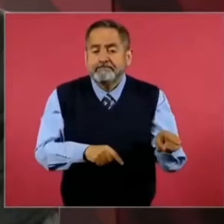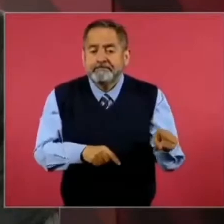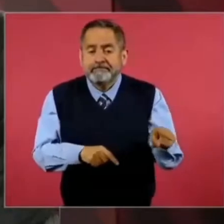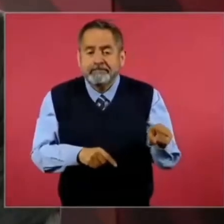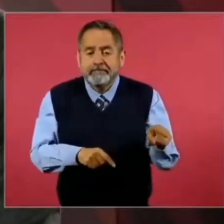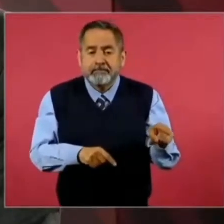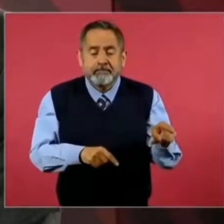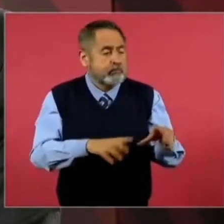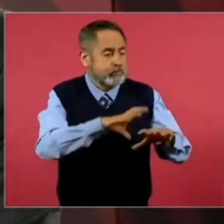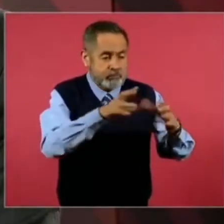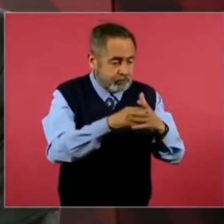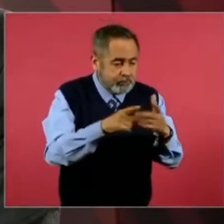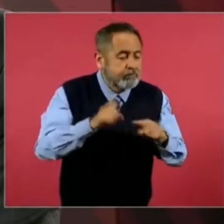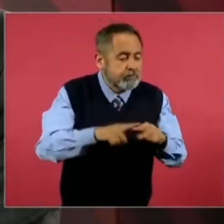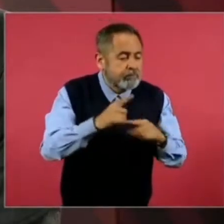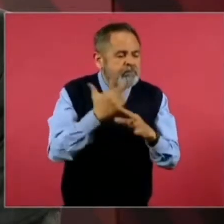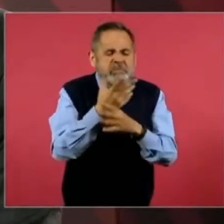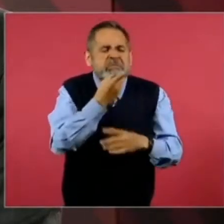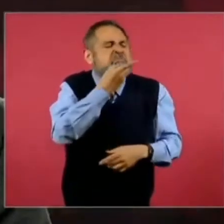tienen como fuente